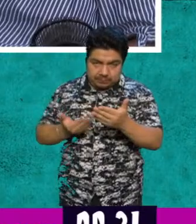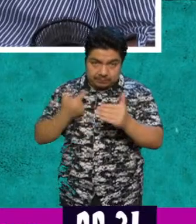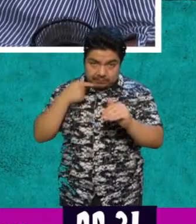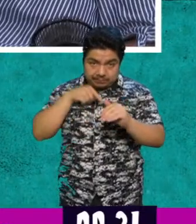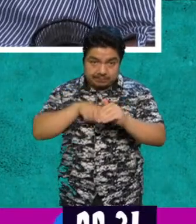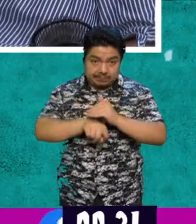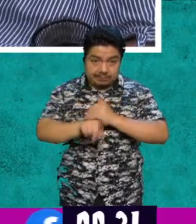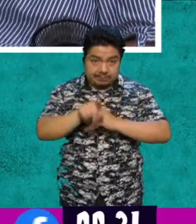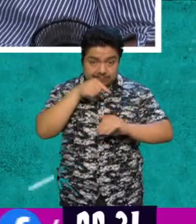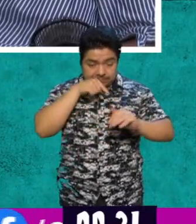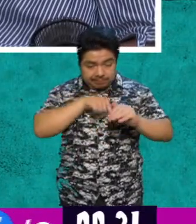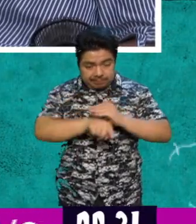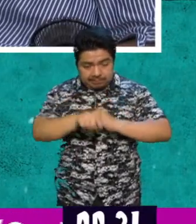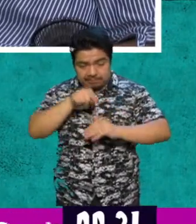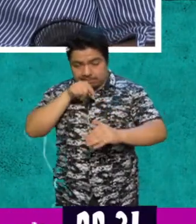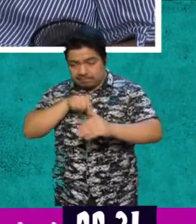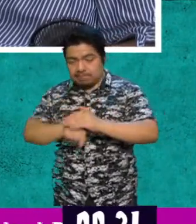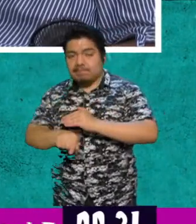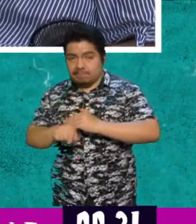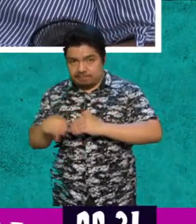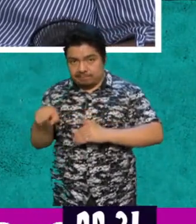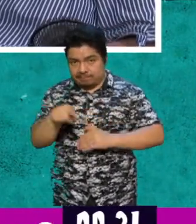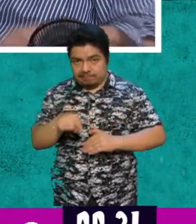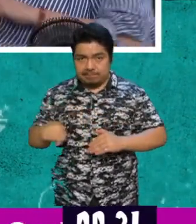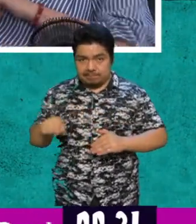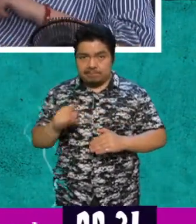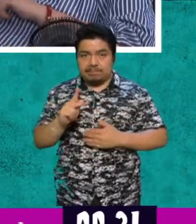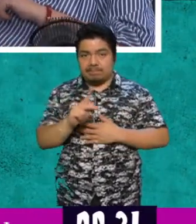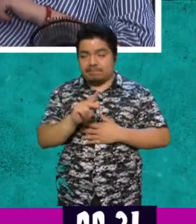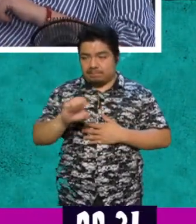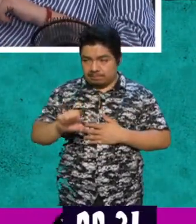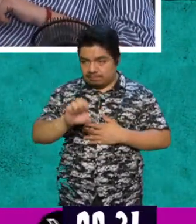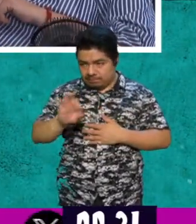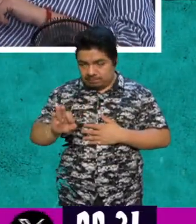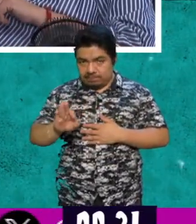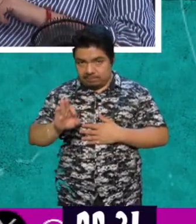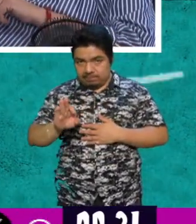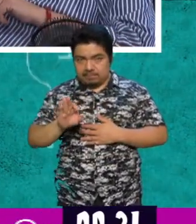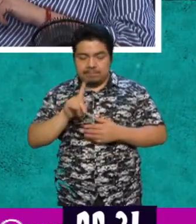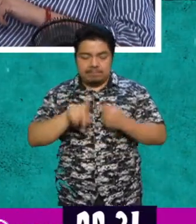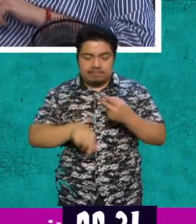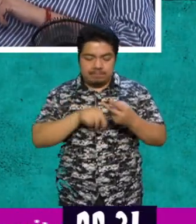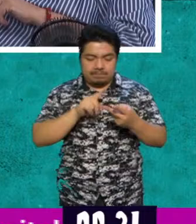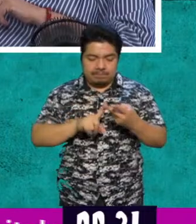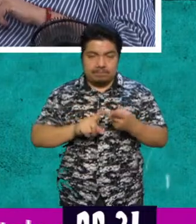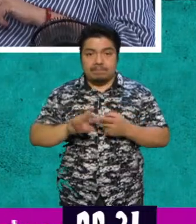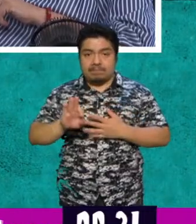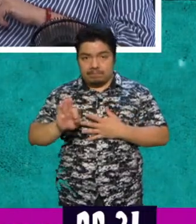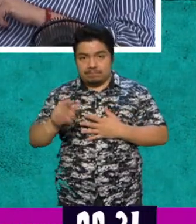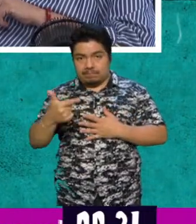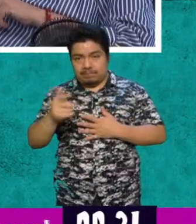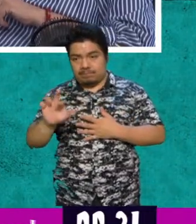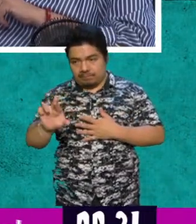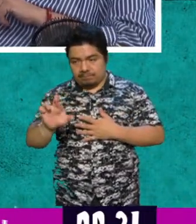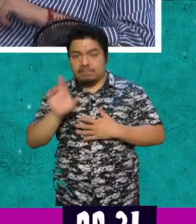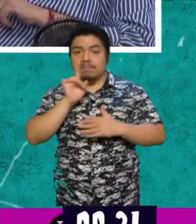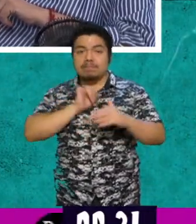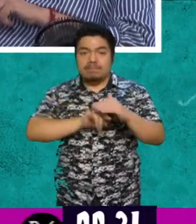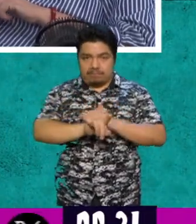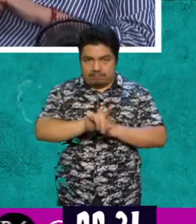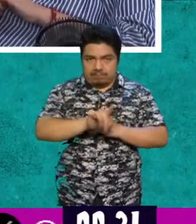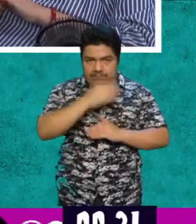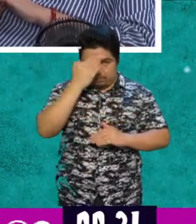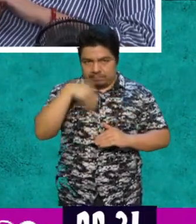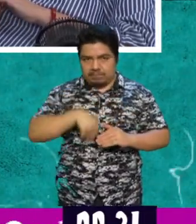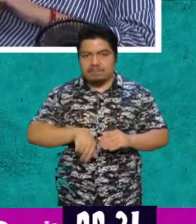denuncias presentadas por el Ejecutivo Federal, el Poder Ejecutivo Federal y la Fiscalía General de la República